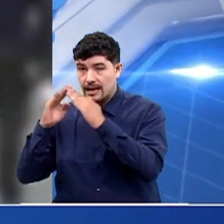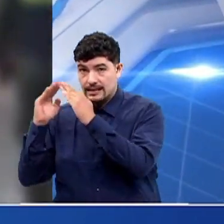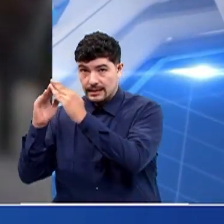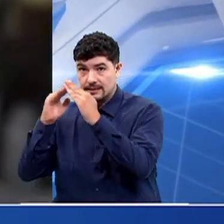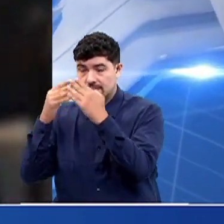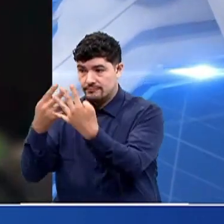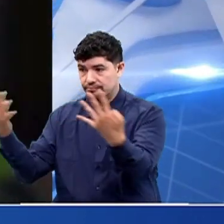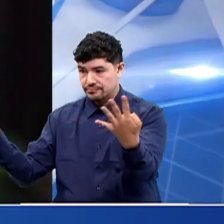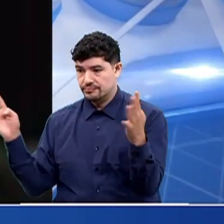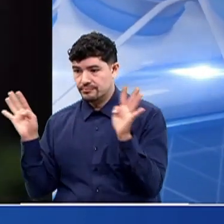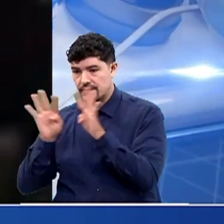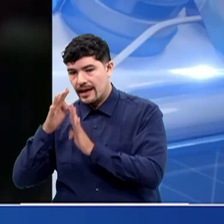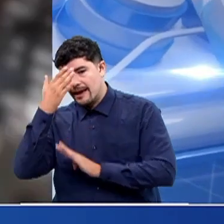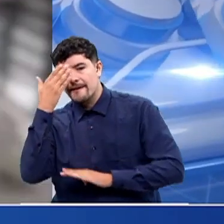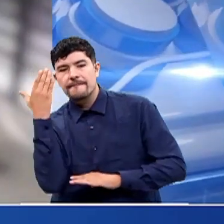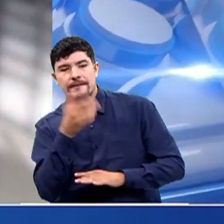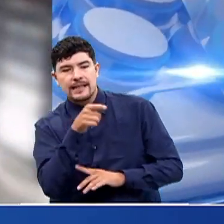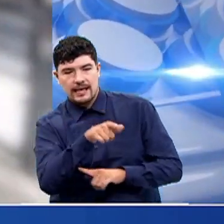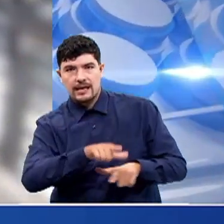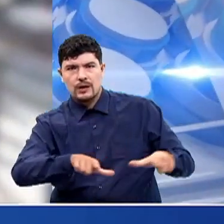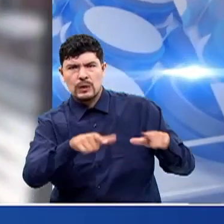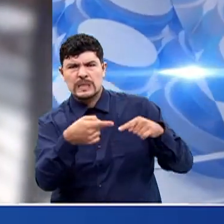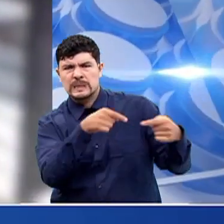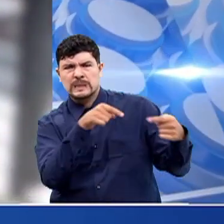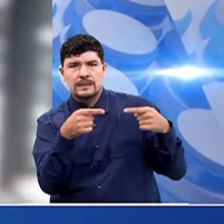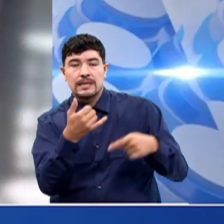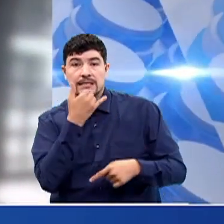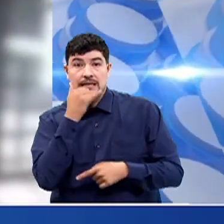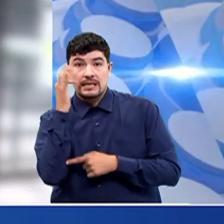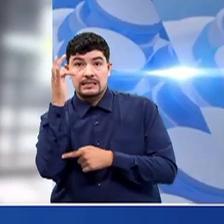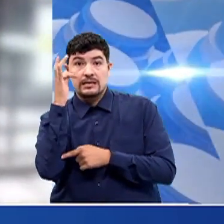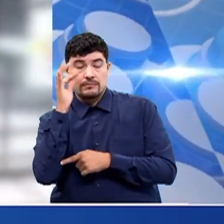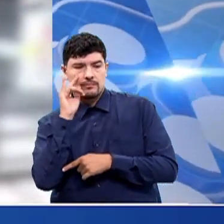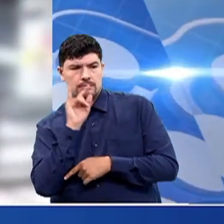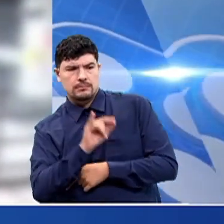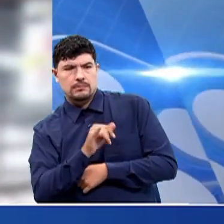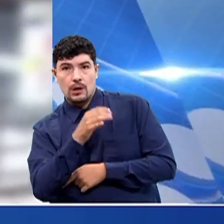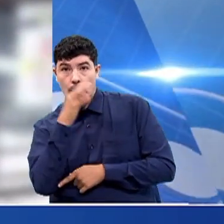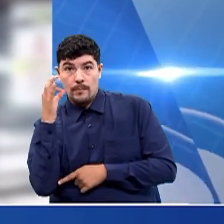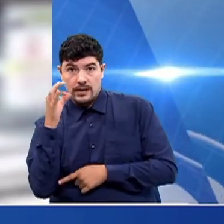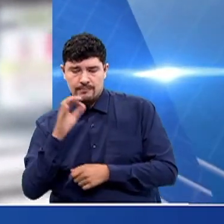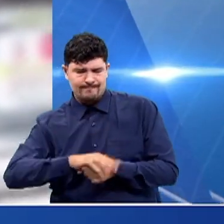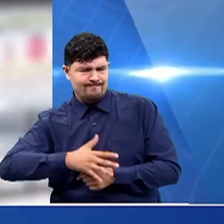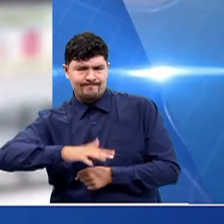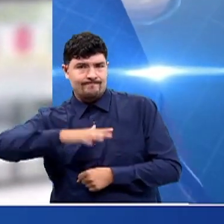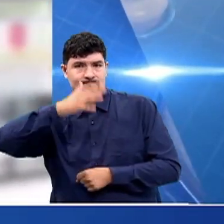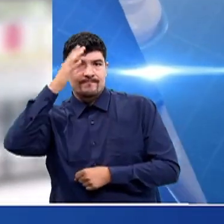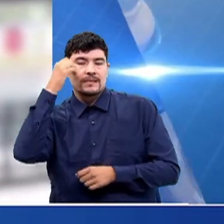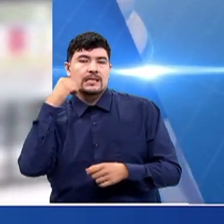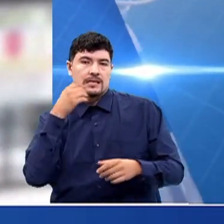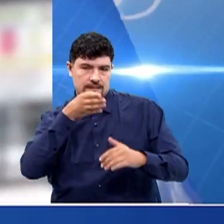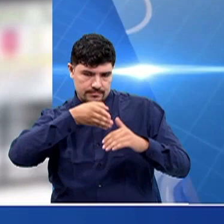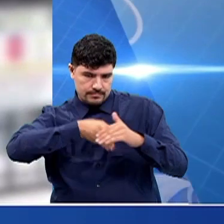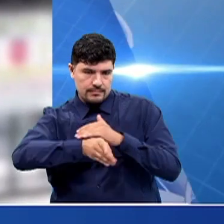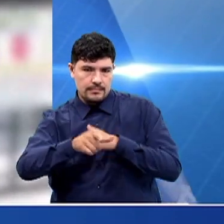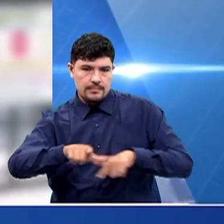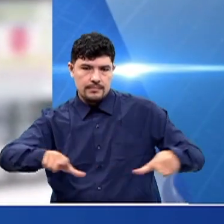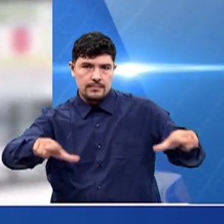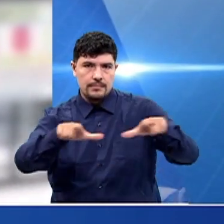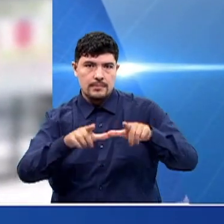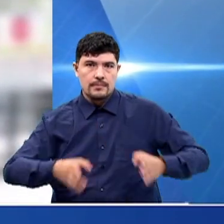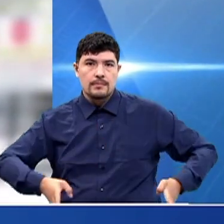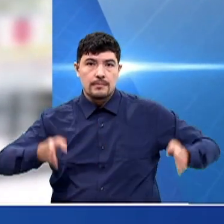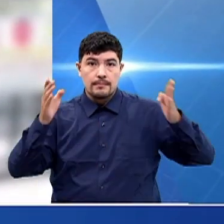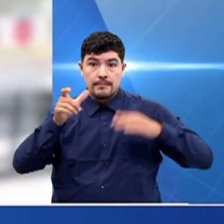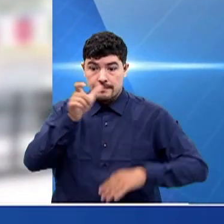en el corregimiento de La Parada en Villa del Rosario. Según testigos, el hombre en estado de alteración intentó ingresar al conjunto, por lo